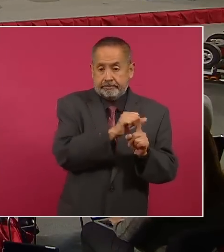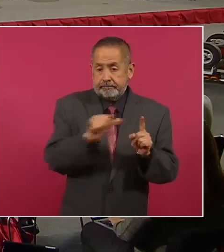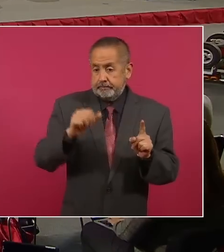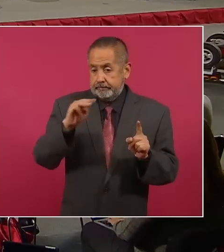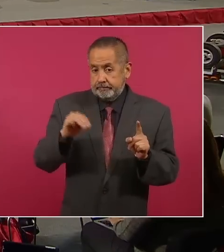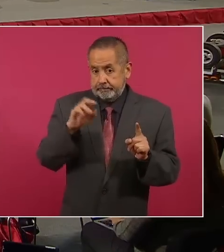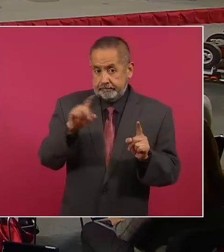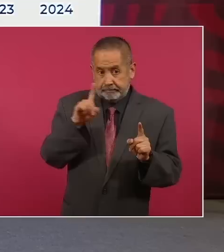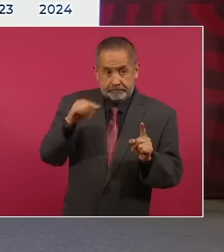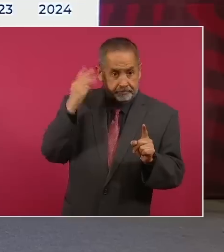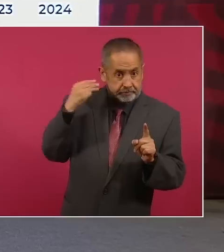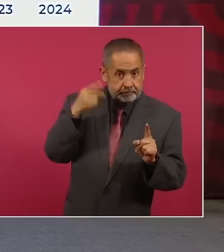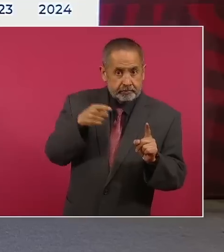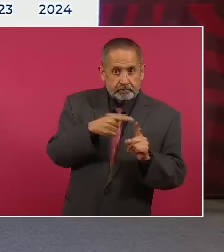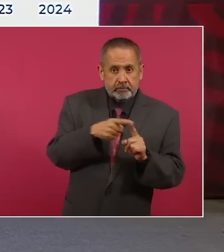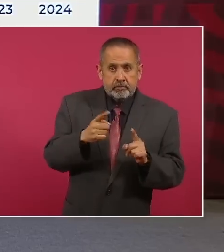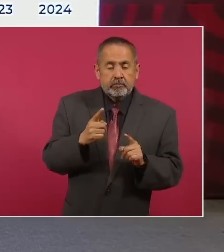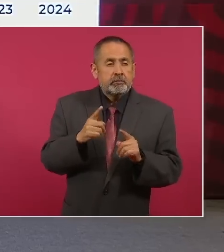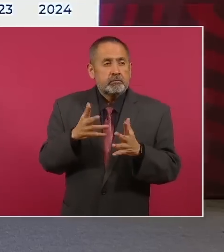este es nuestro promedio,